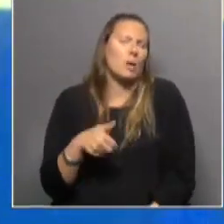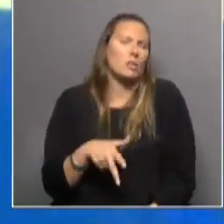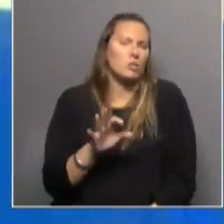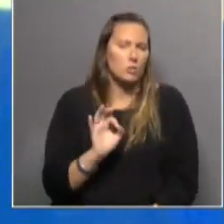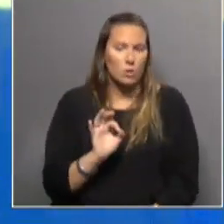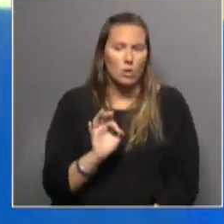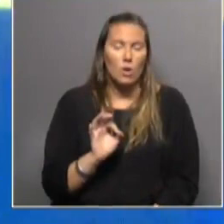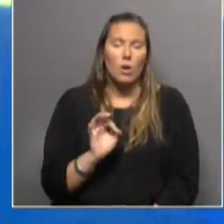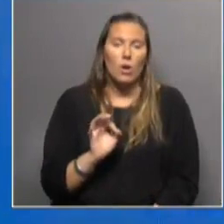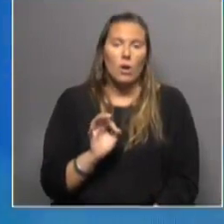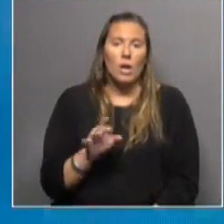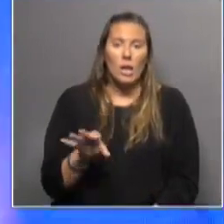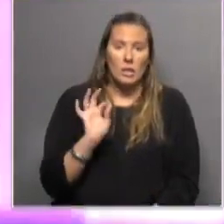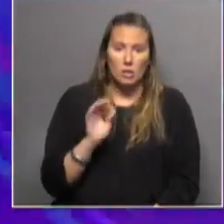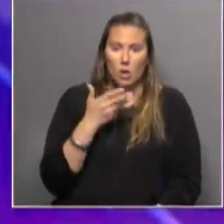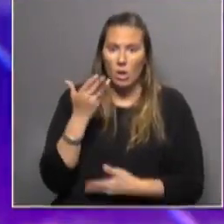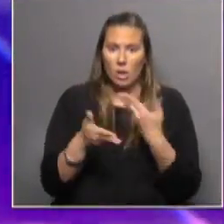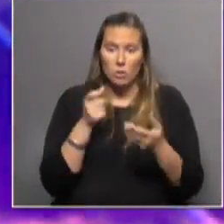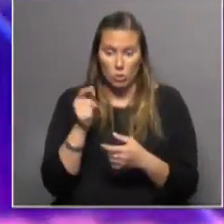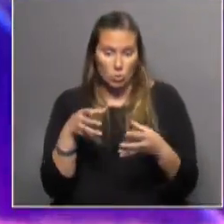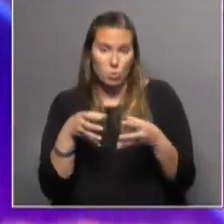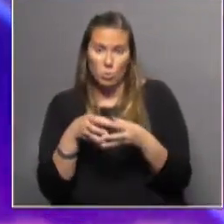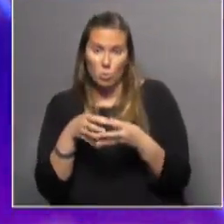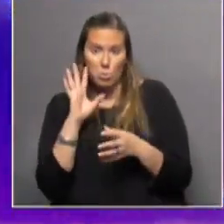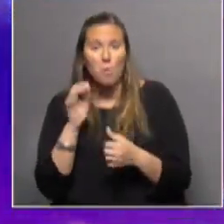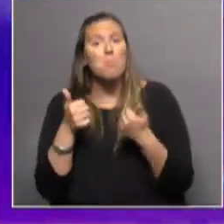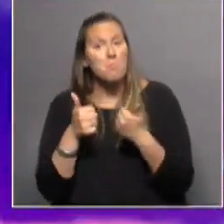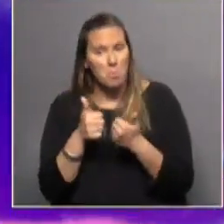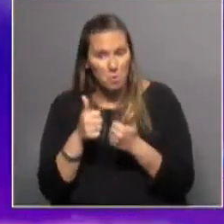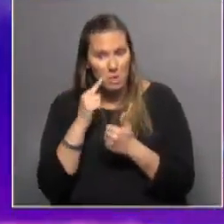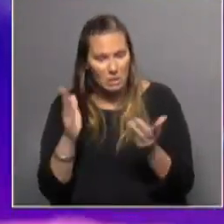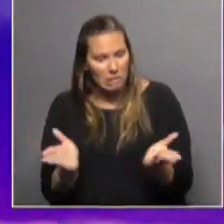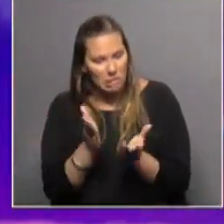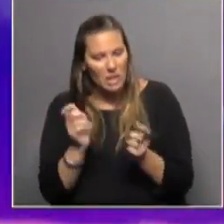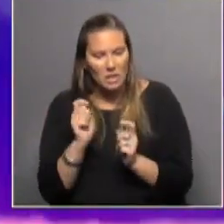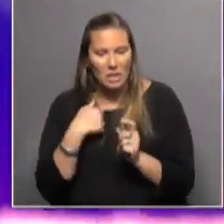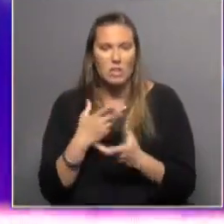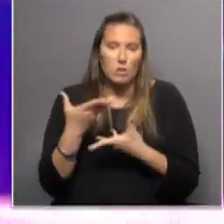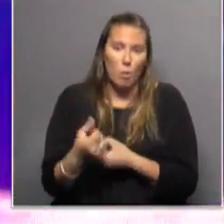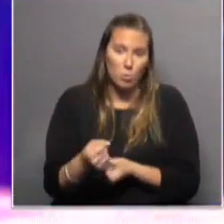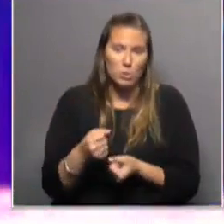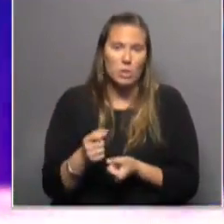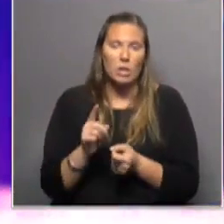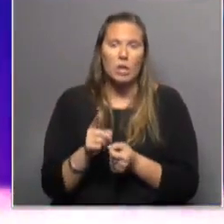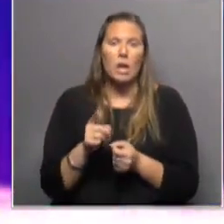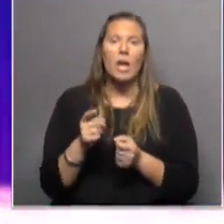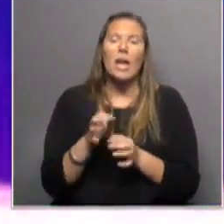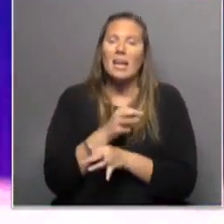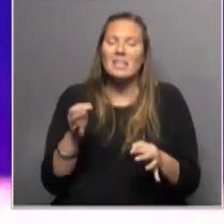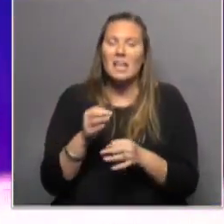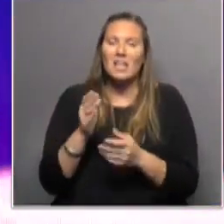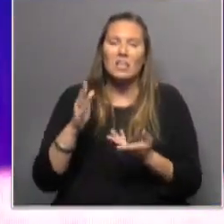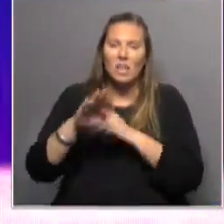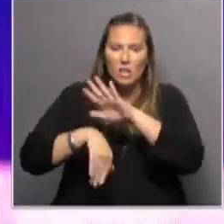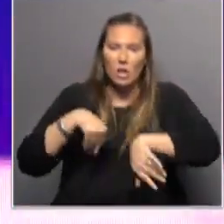gráficos que eligió el tema de su banda me parece muy bien si no se da para adelante uno quien se va a para adelante excelentes nadadores el tema